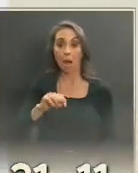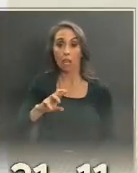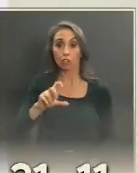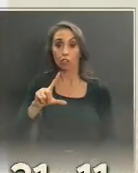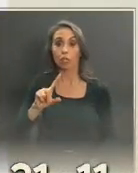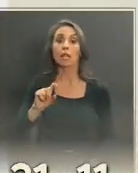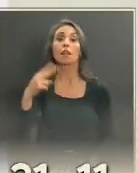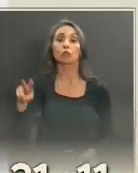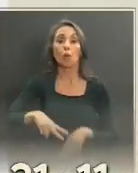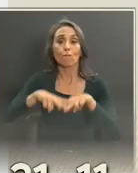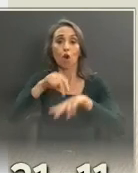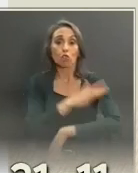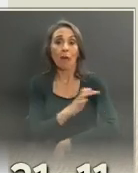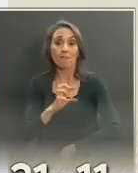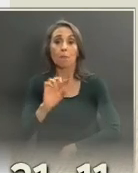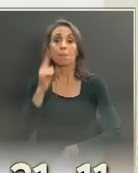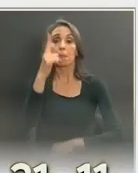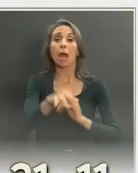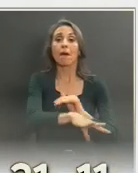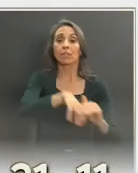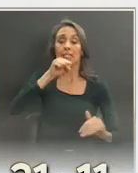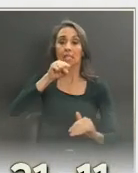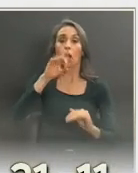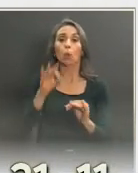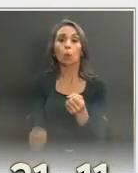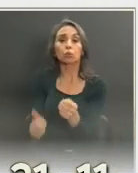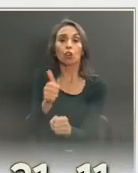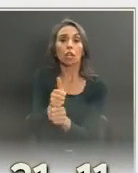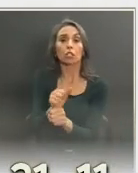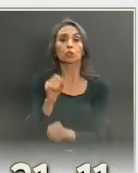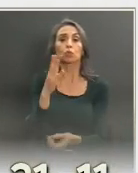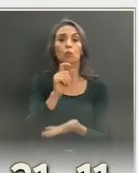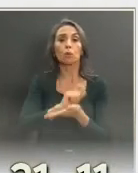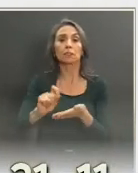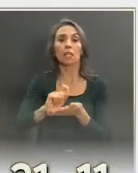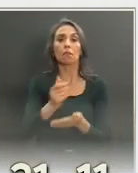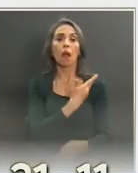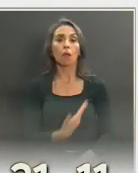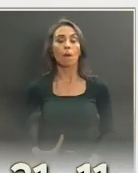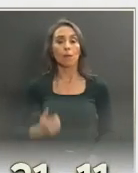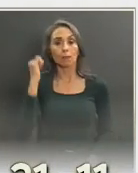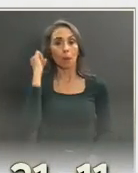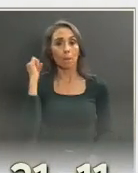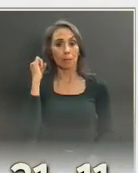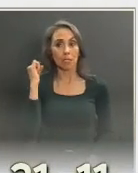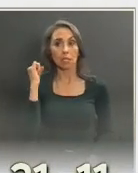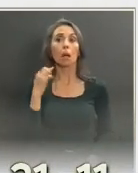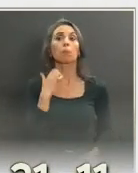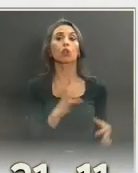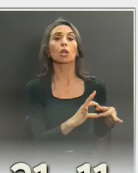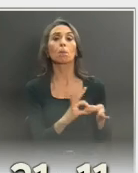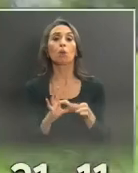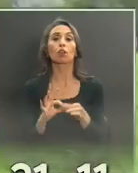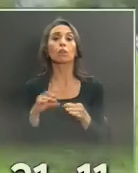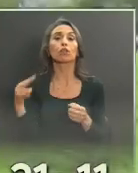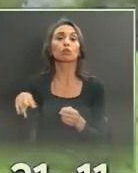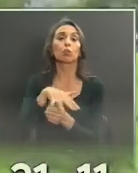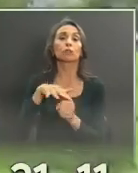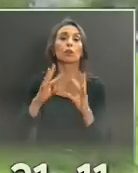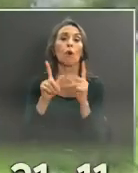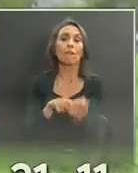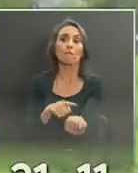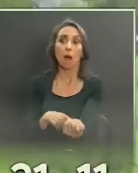sus fondos de AFP mientras era subsecretaria del gobierno de Sebastián Piñera, asegurando que se debió a una situación familiar.